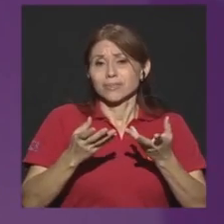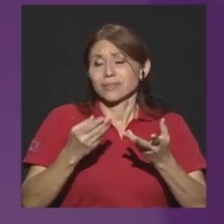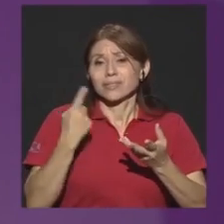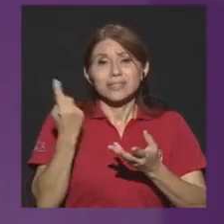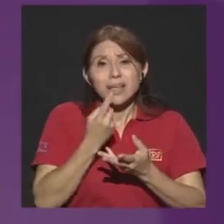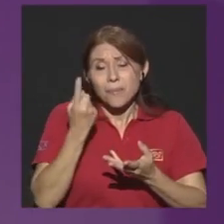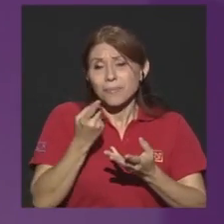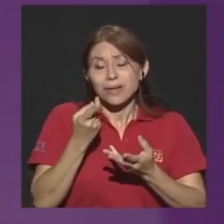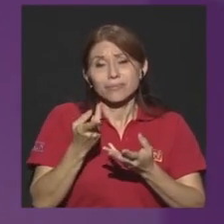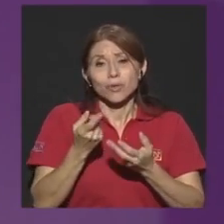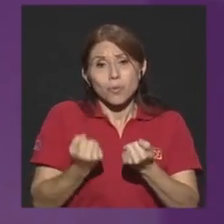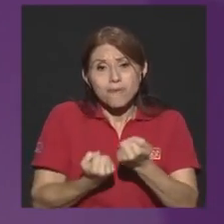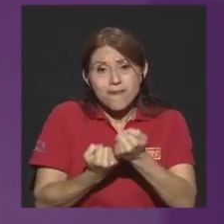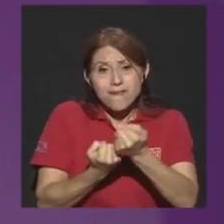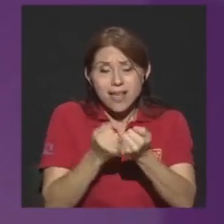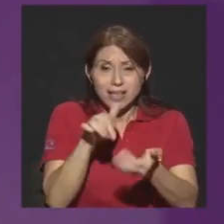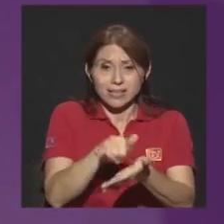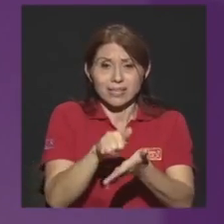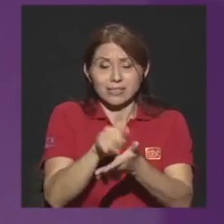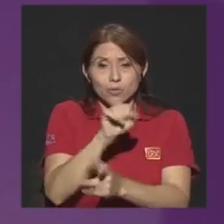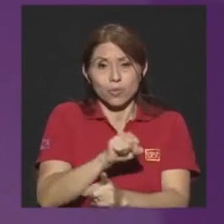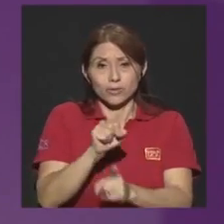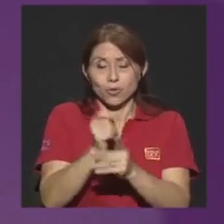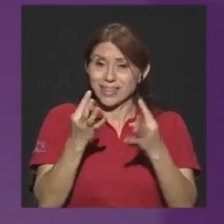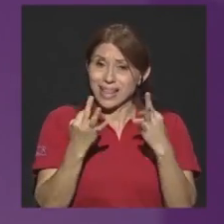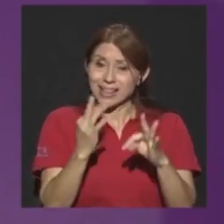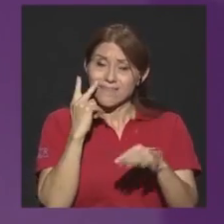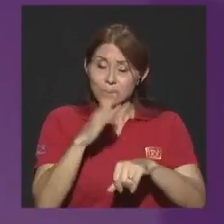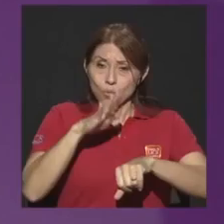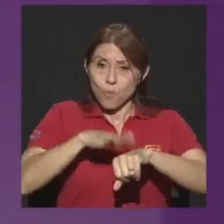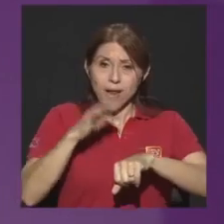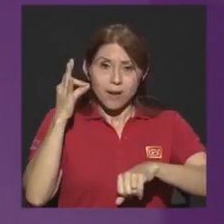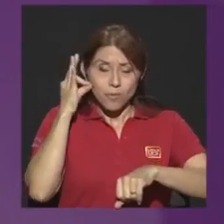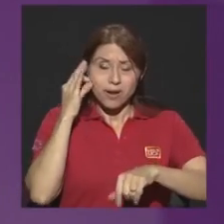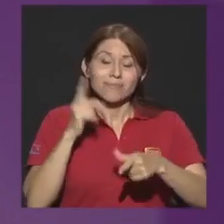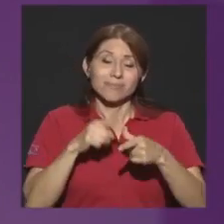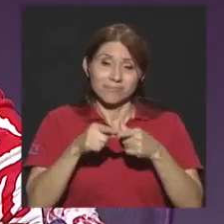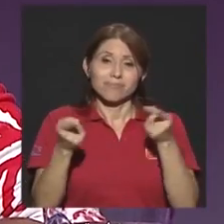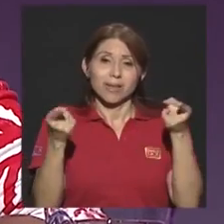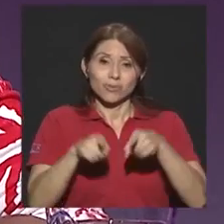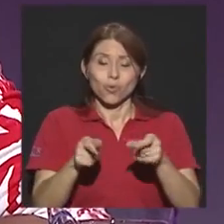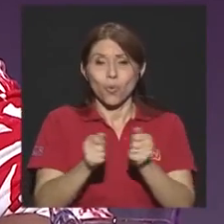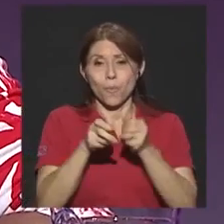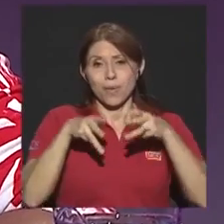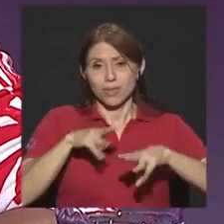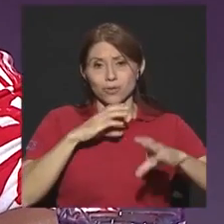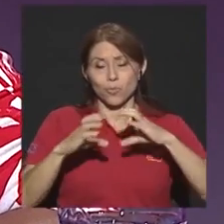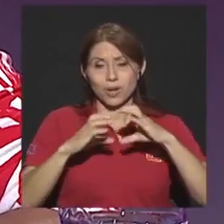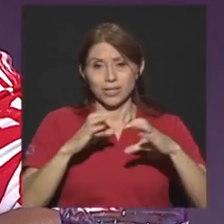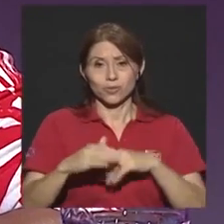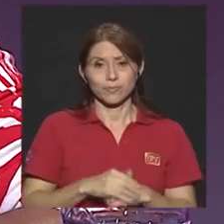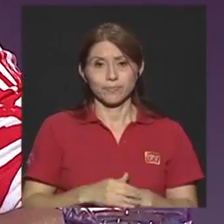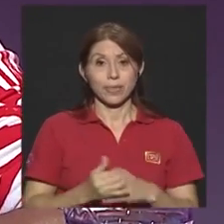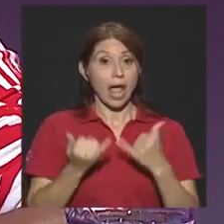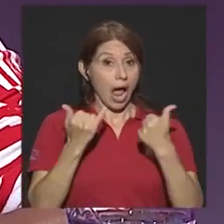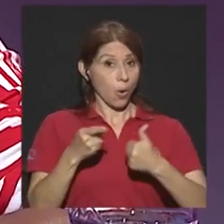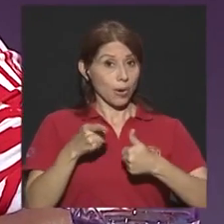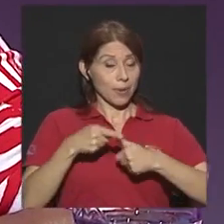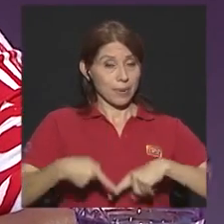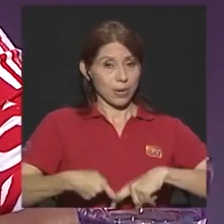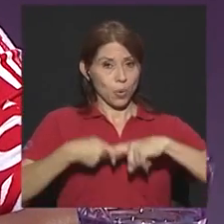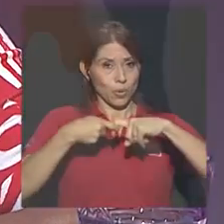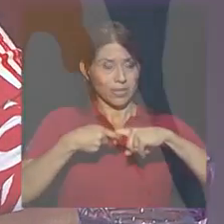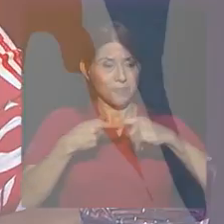sucedió con los medios masivos. Vamos al primer corte y muy pronto estamos de